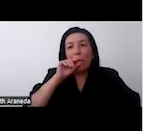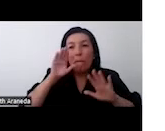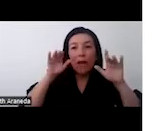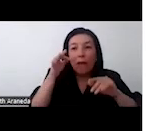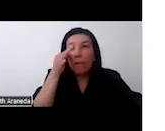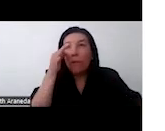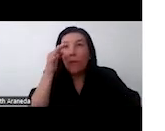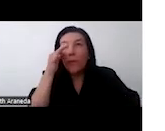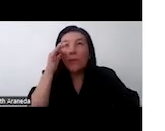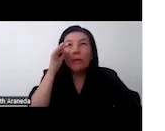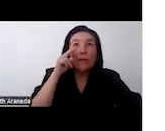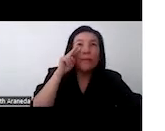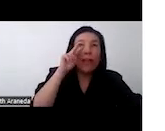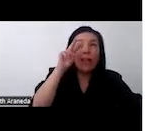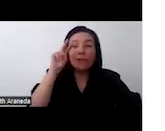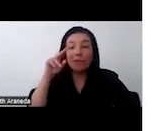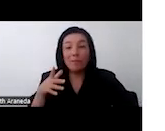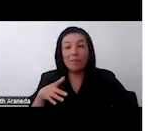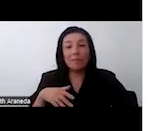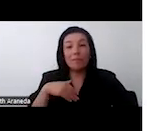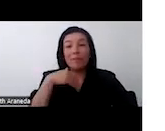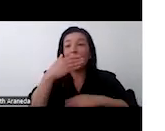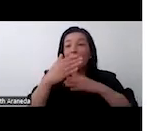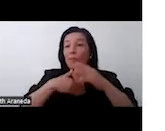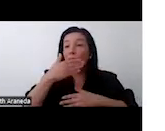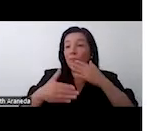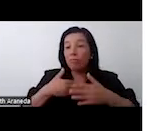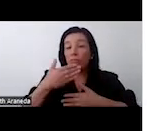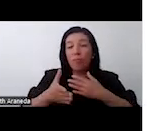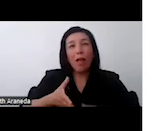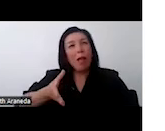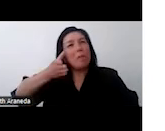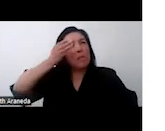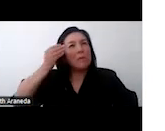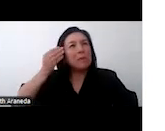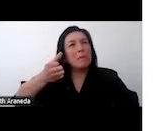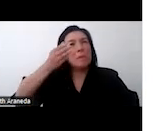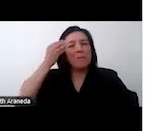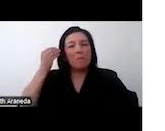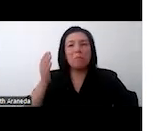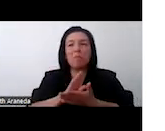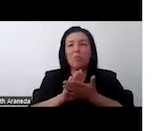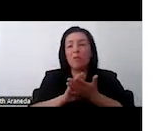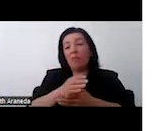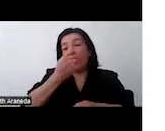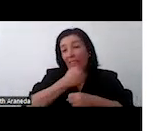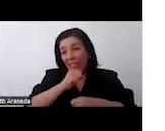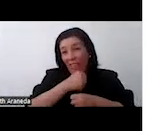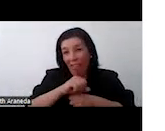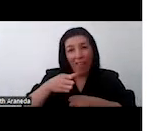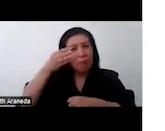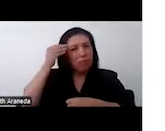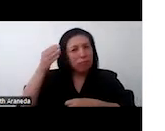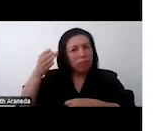observándolas. Y, digamos, después con el tiempo fue adquiriendo conocimiento a través de talleres, a través